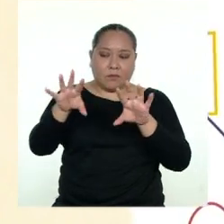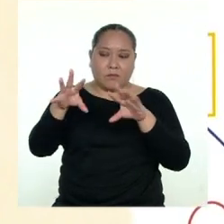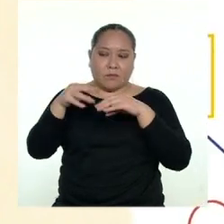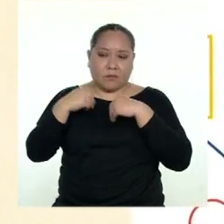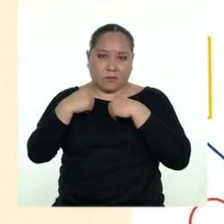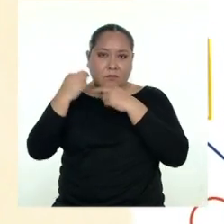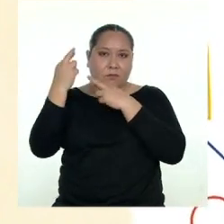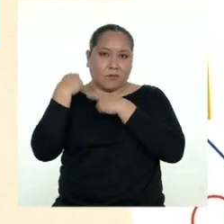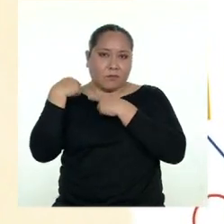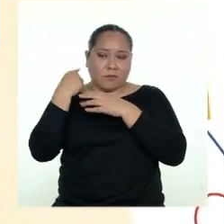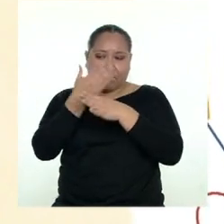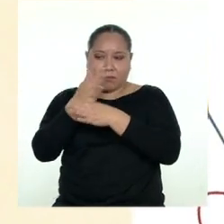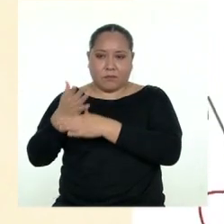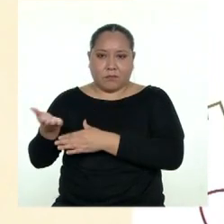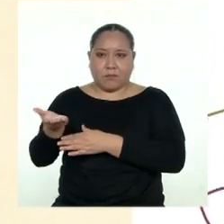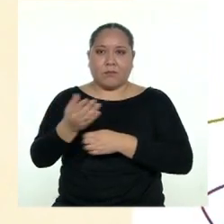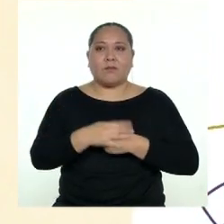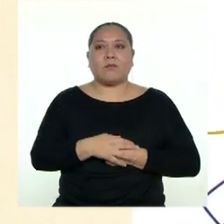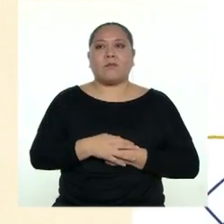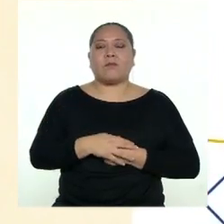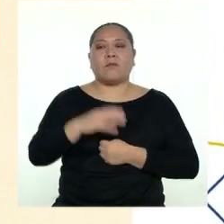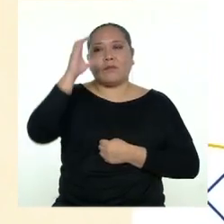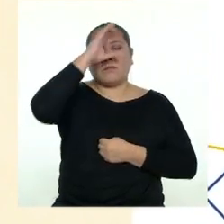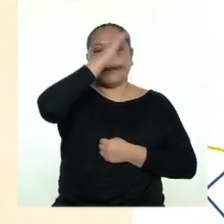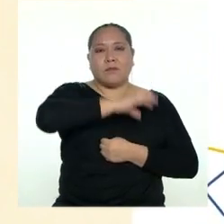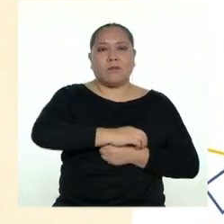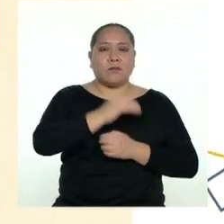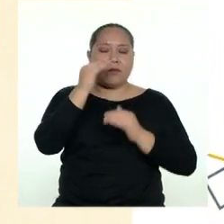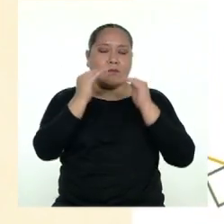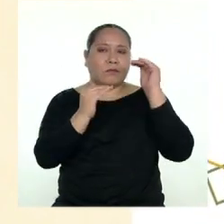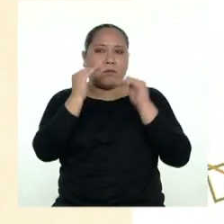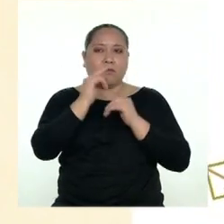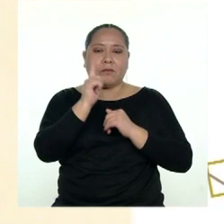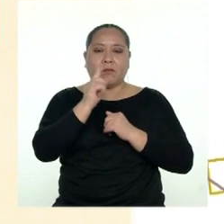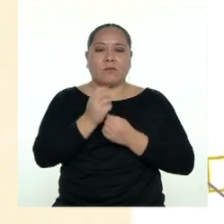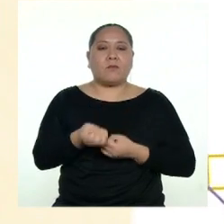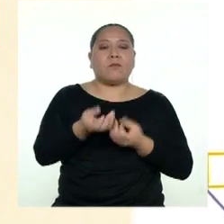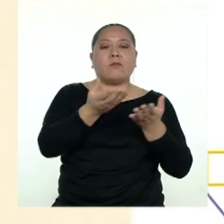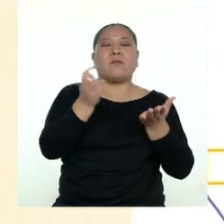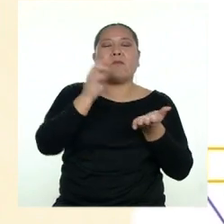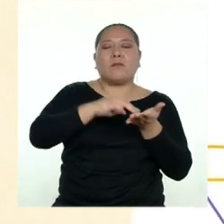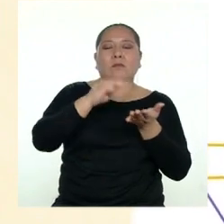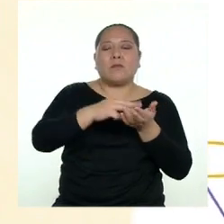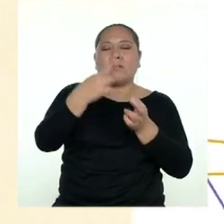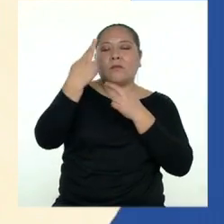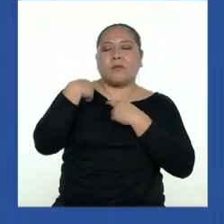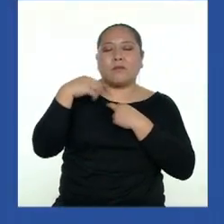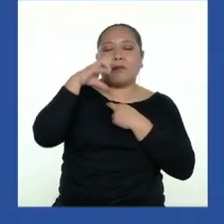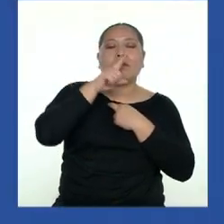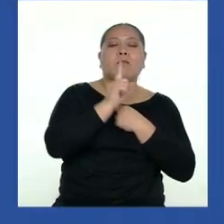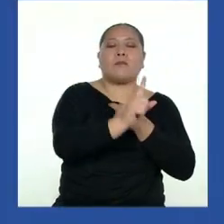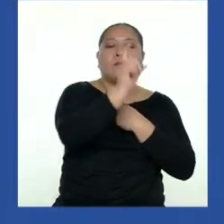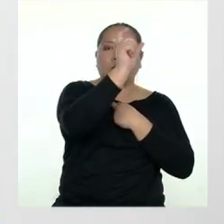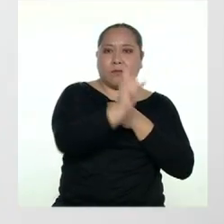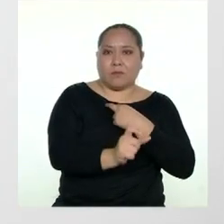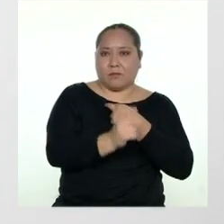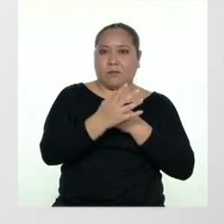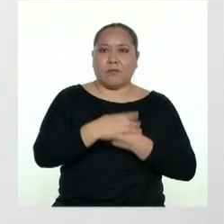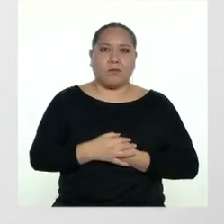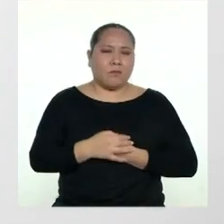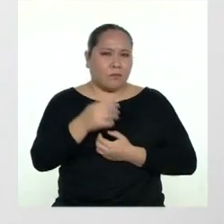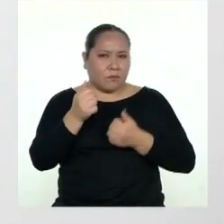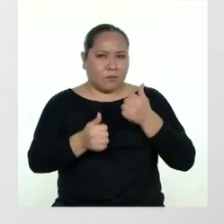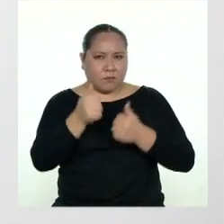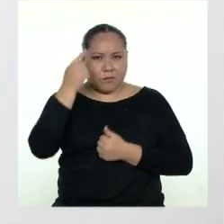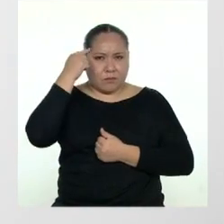manera responsable y compartida. Se debe buscar un equilibrio que no cargue a ningún miembro de la familia en particular. ¿Cuál creen